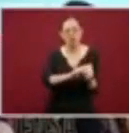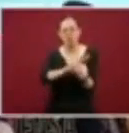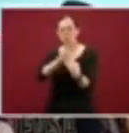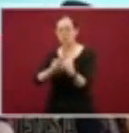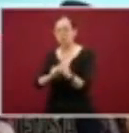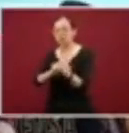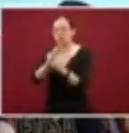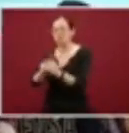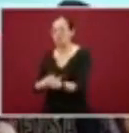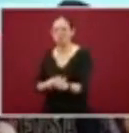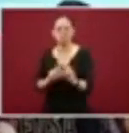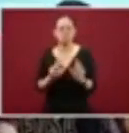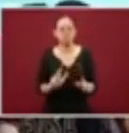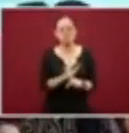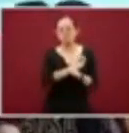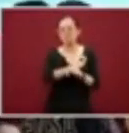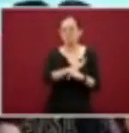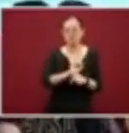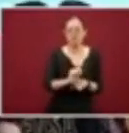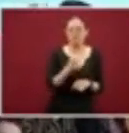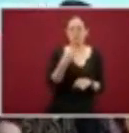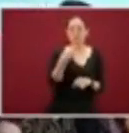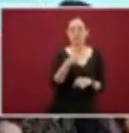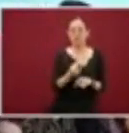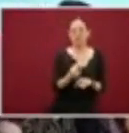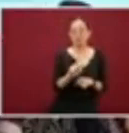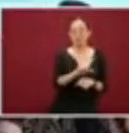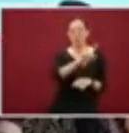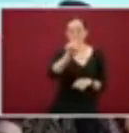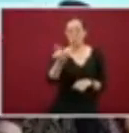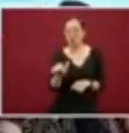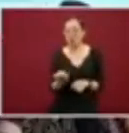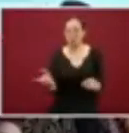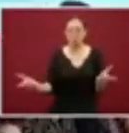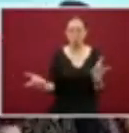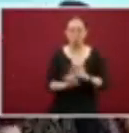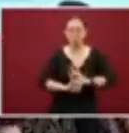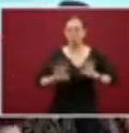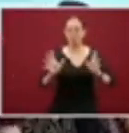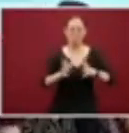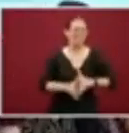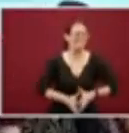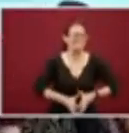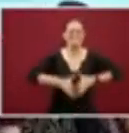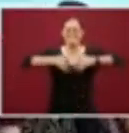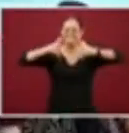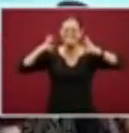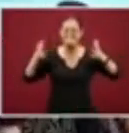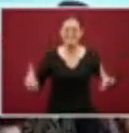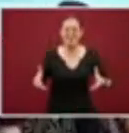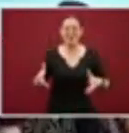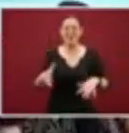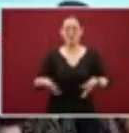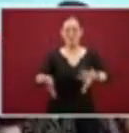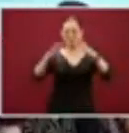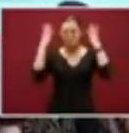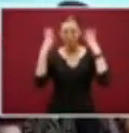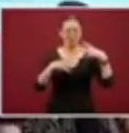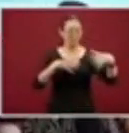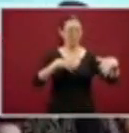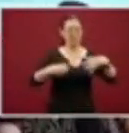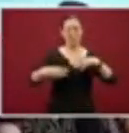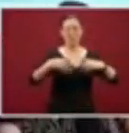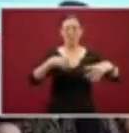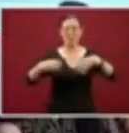es factible, que estos números de contagios vayan a ir aumentando. Sabíamos que cuando se llegara a la fase comunitaria iba a ser más rápido lo que es el